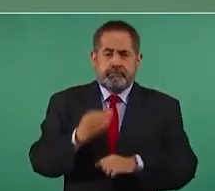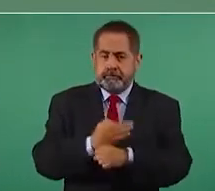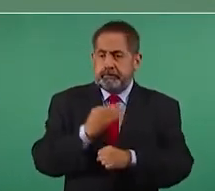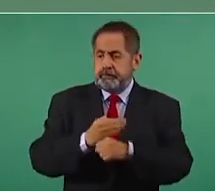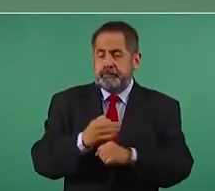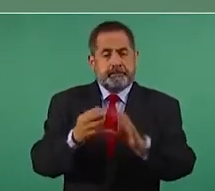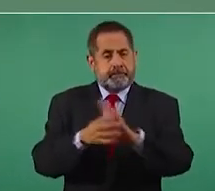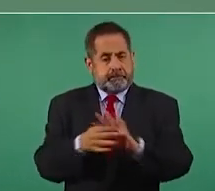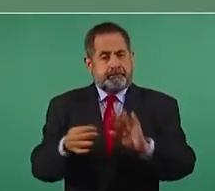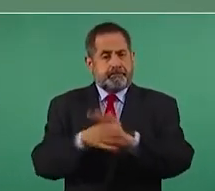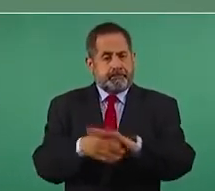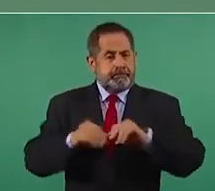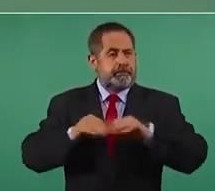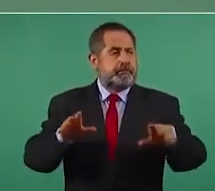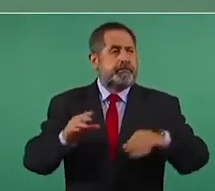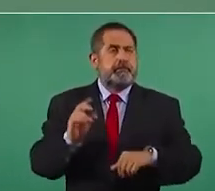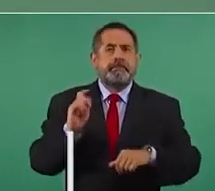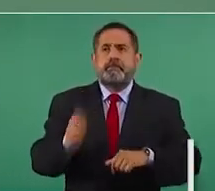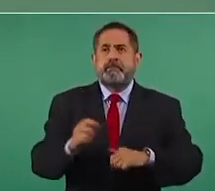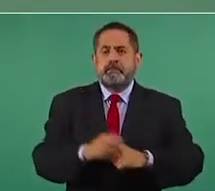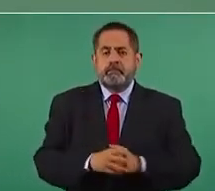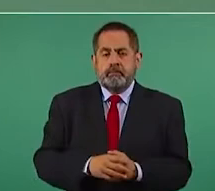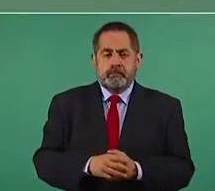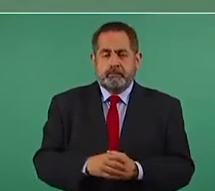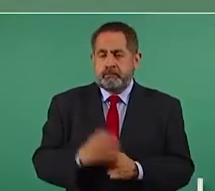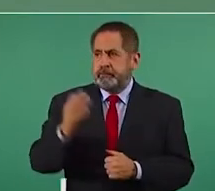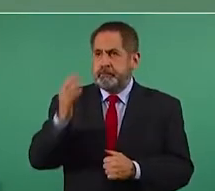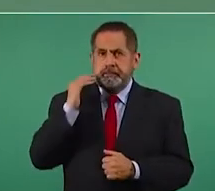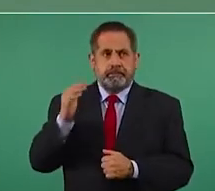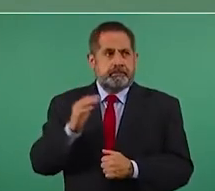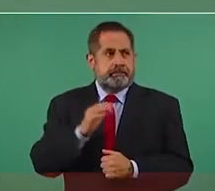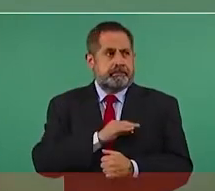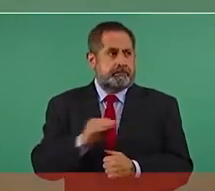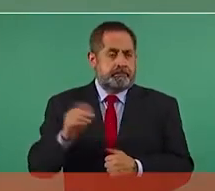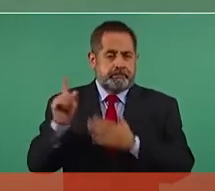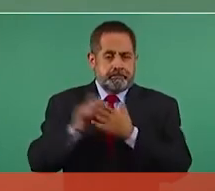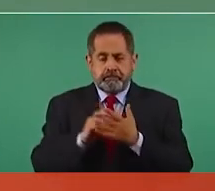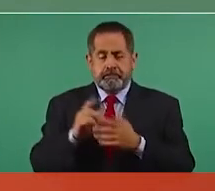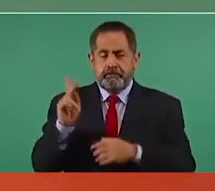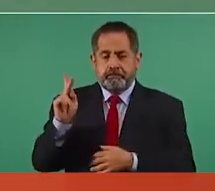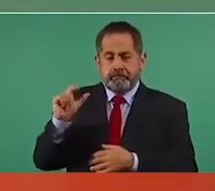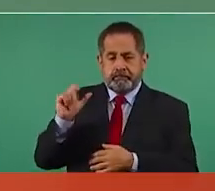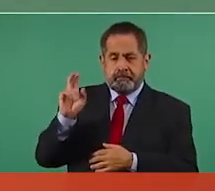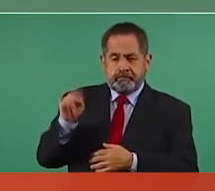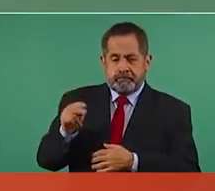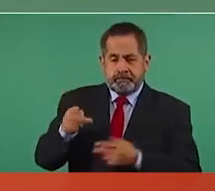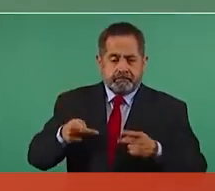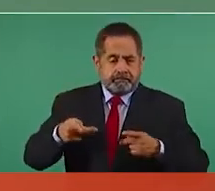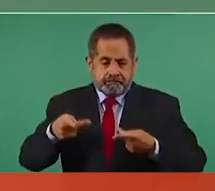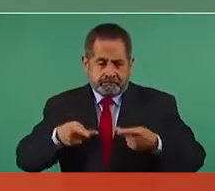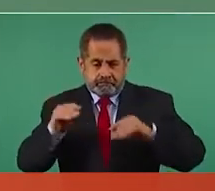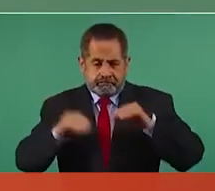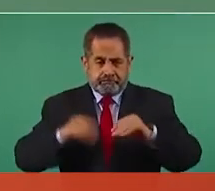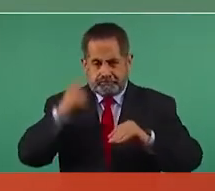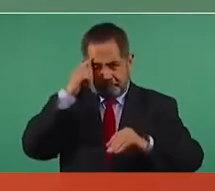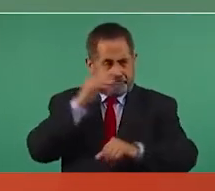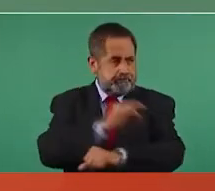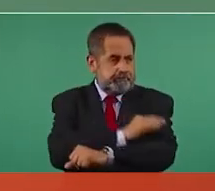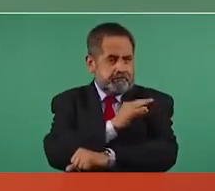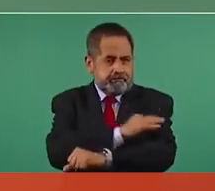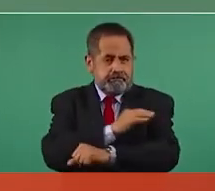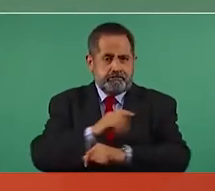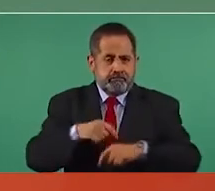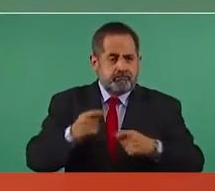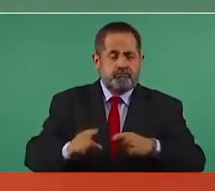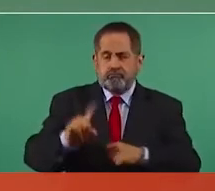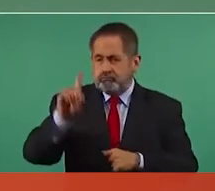hablando desde hace meses que la estrategia de vacunación iba